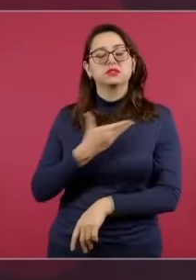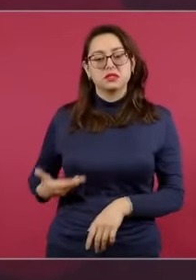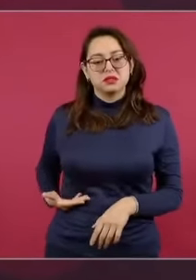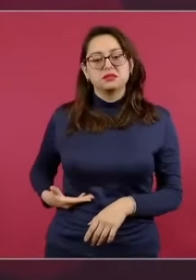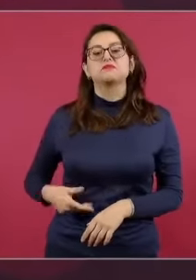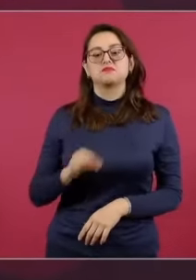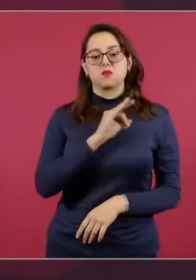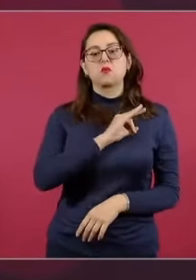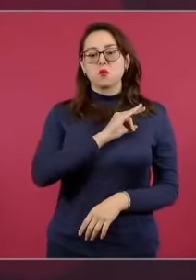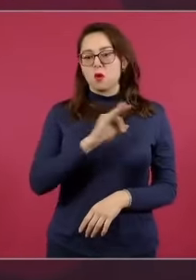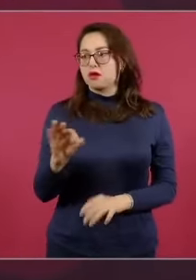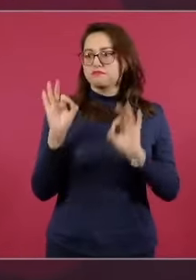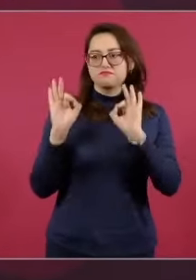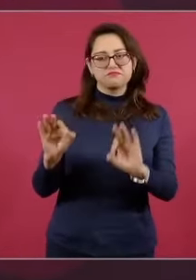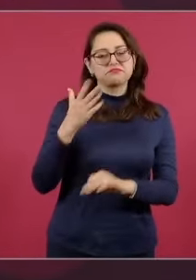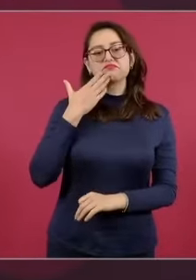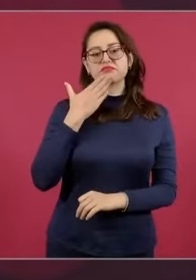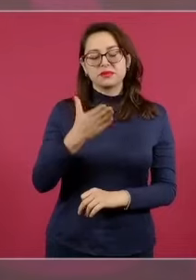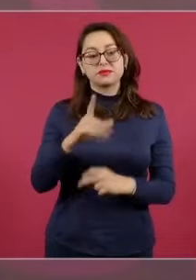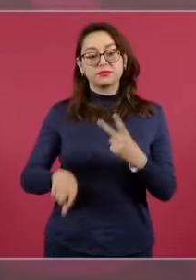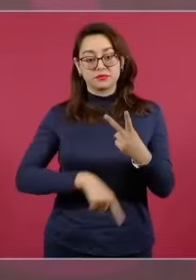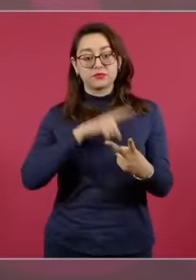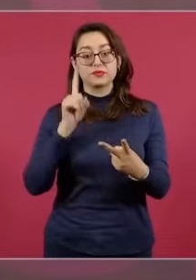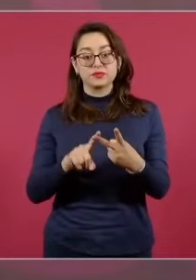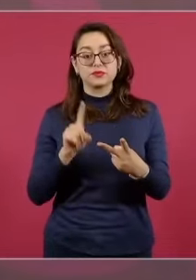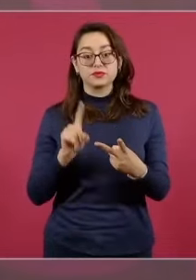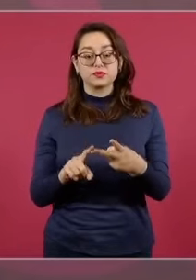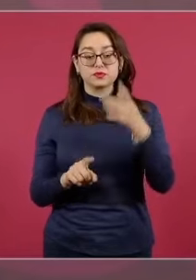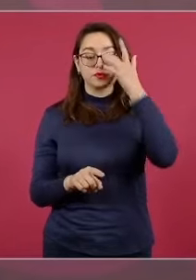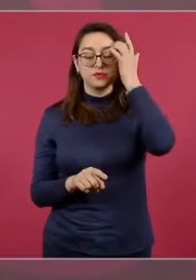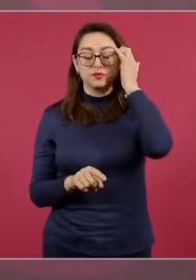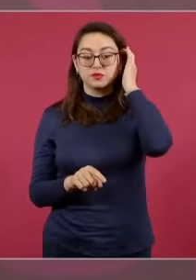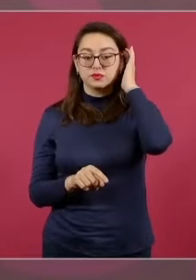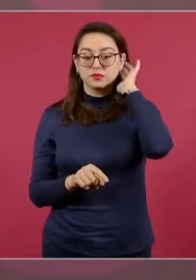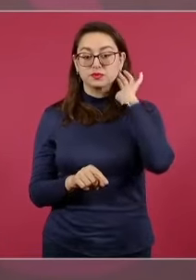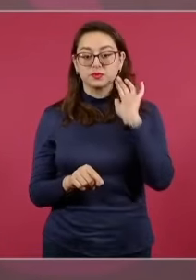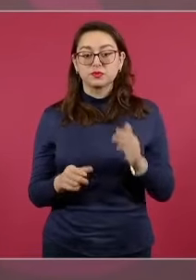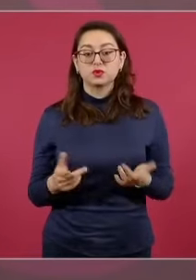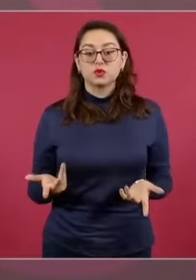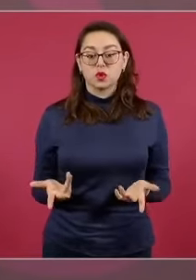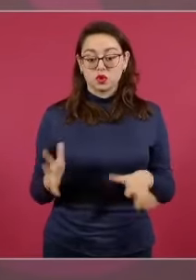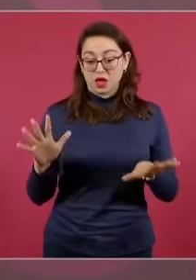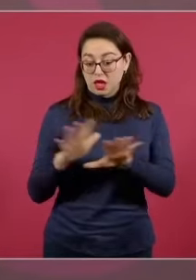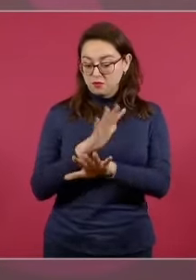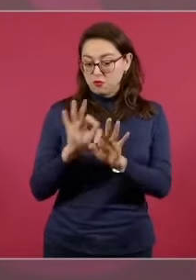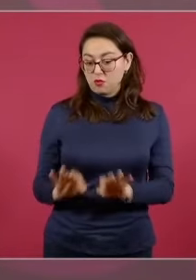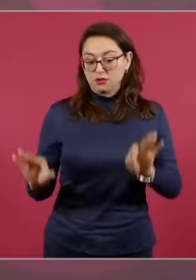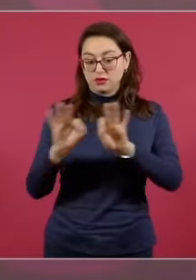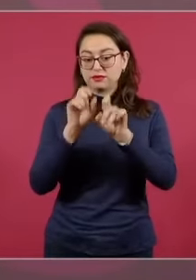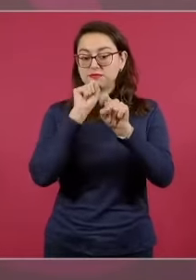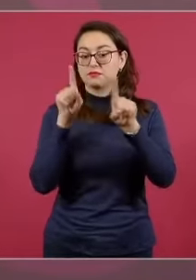La otra reforma importante es la de la revocación del mandato,